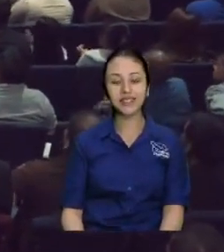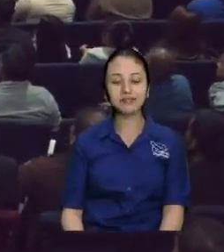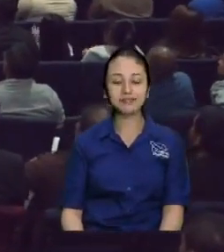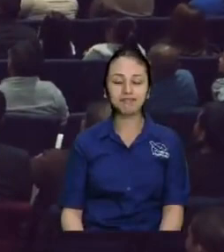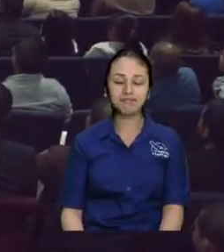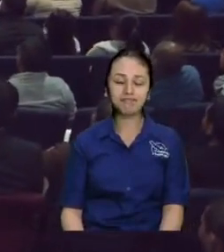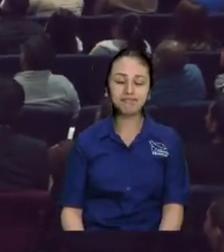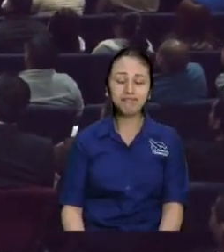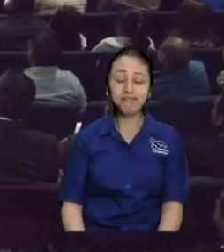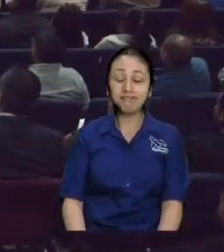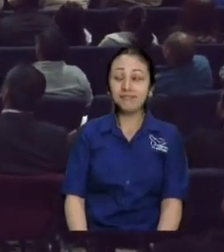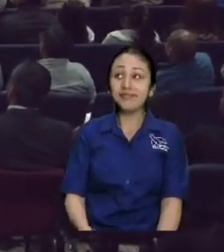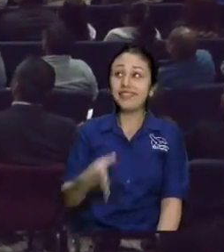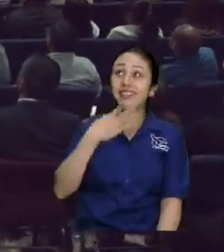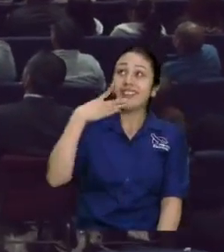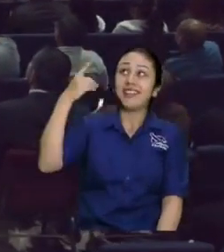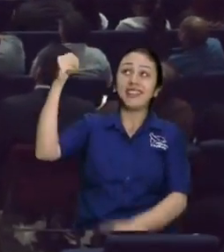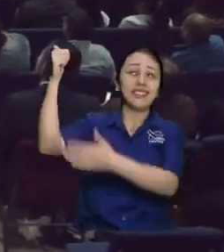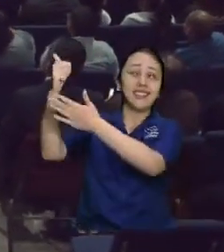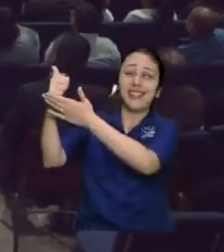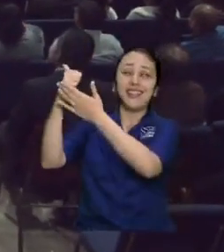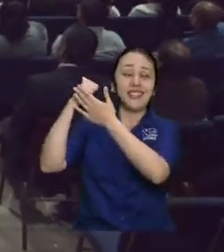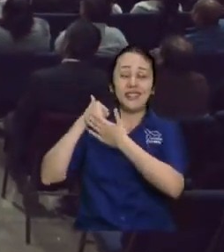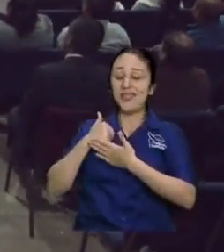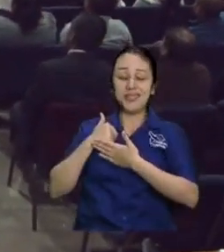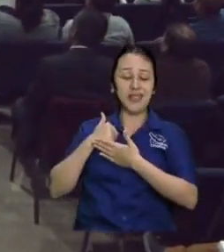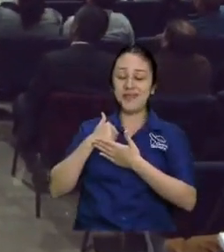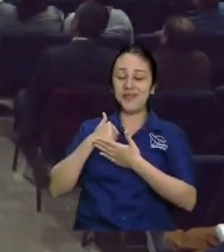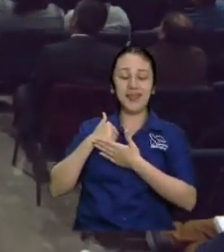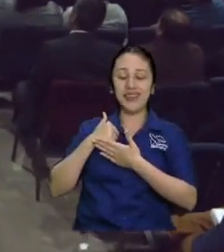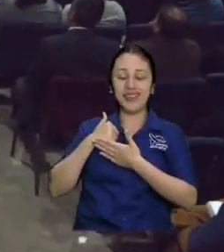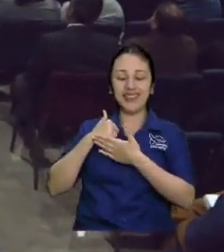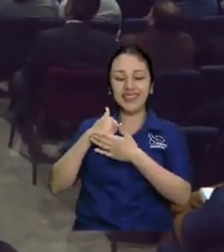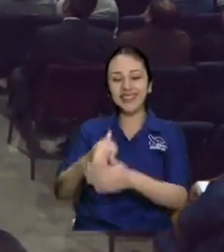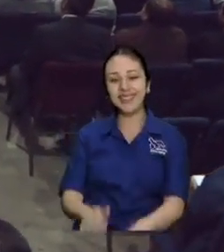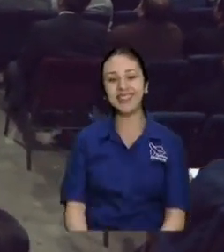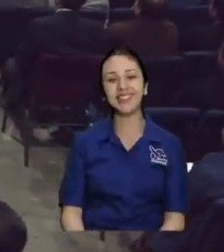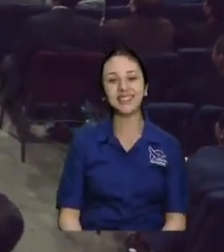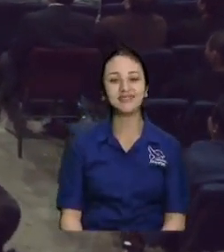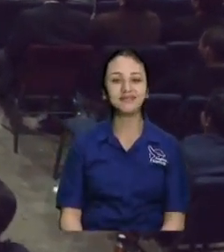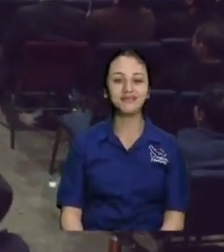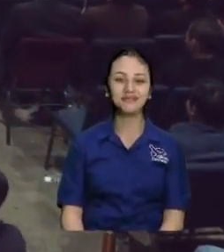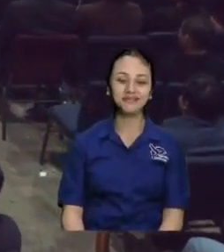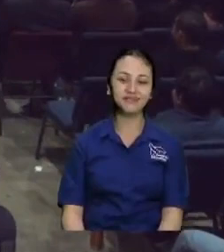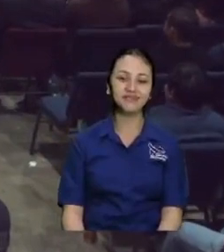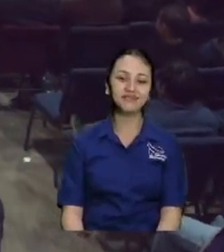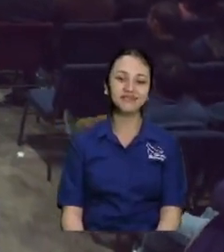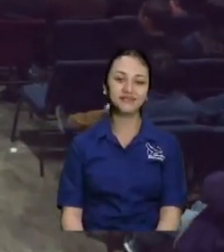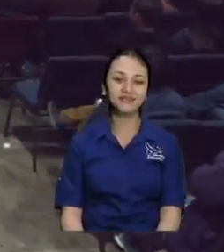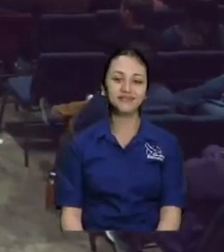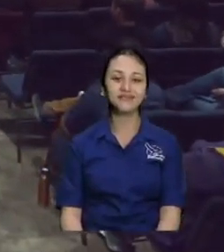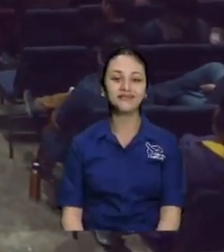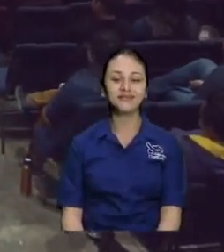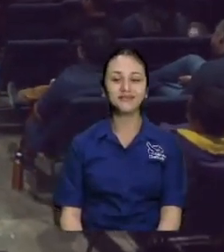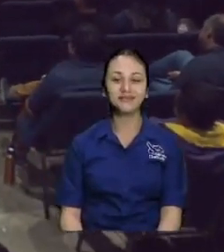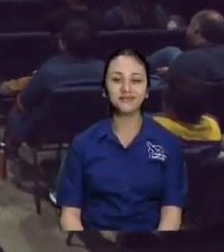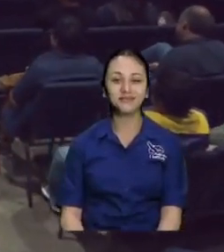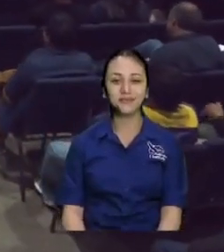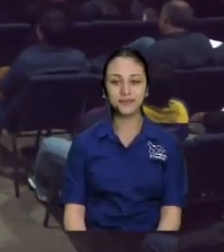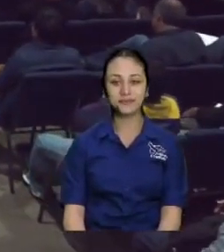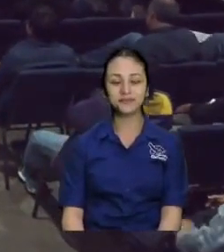Ay, Padre Santo, ayúdame, yo aquí como que sin nada, ¿verdad? Predicando y ya viene esa cosa, hombre.